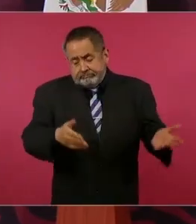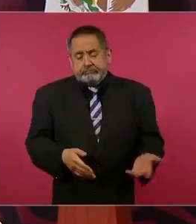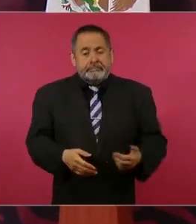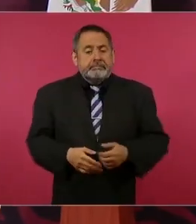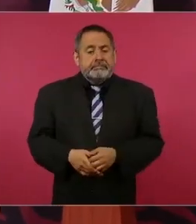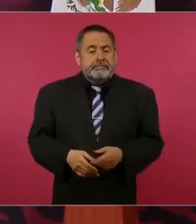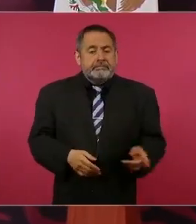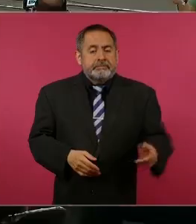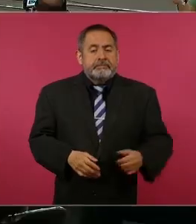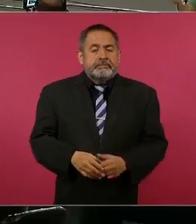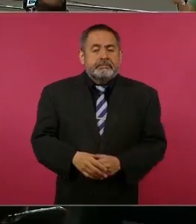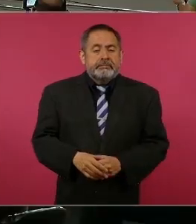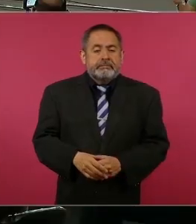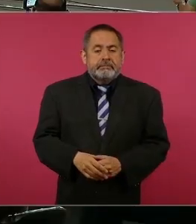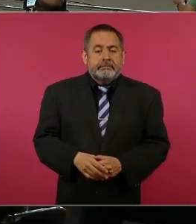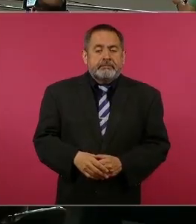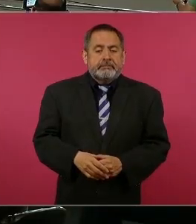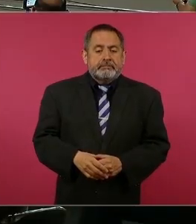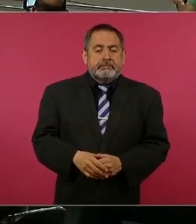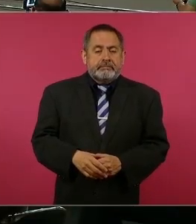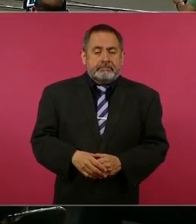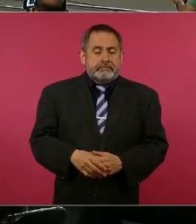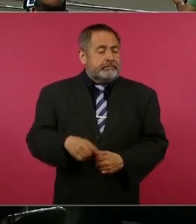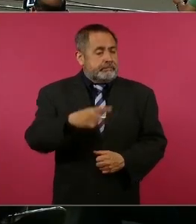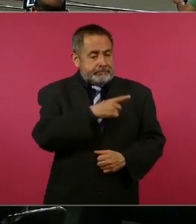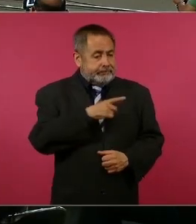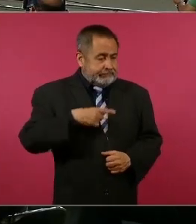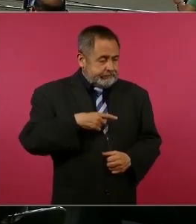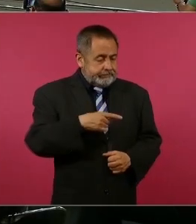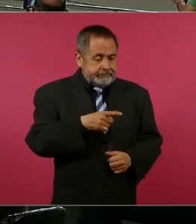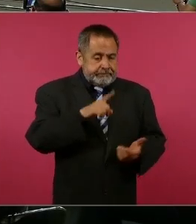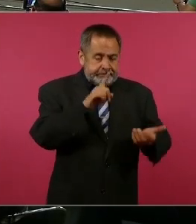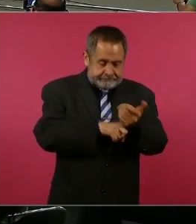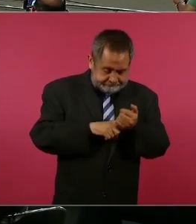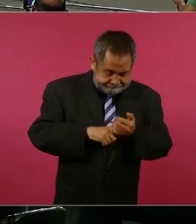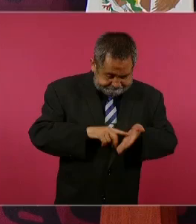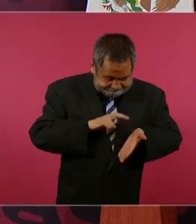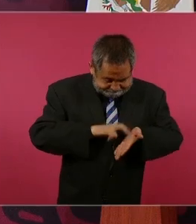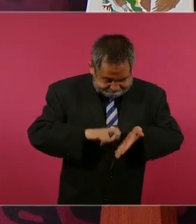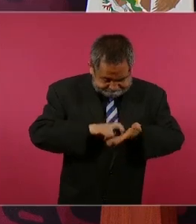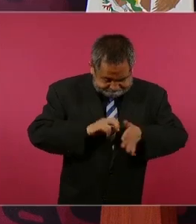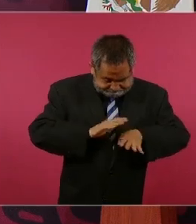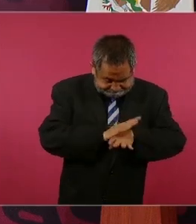Tendrían que iniciar por una autocrítica